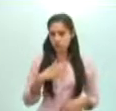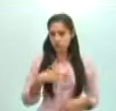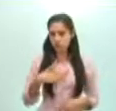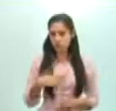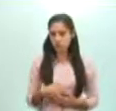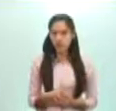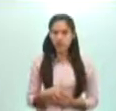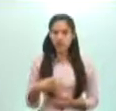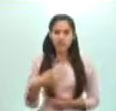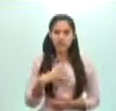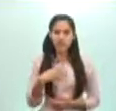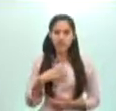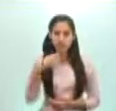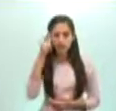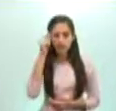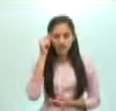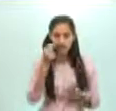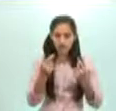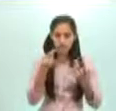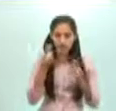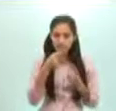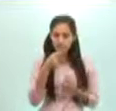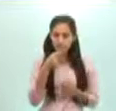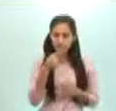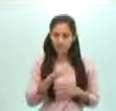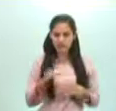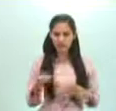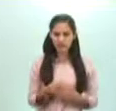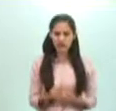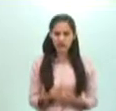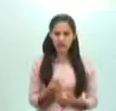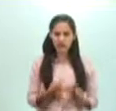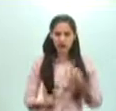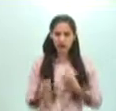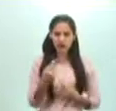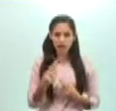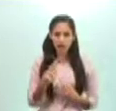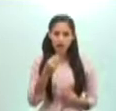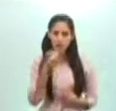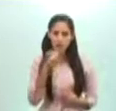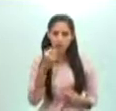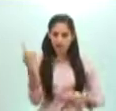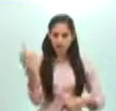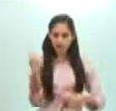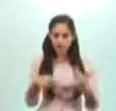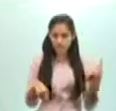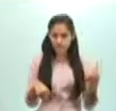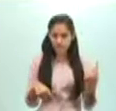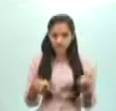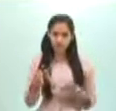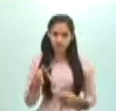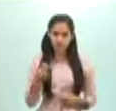en la arruga olímpica de su entrecejo algo que impera y vence con noble encanto.